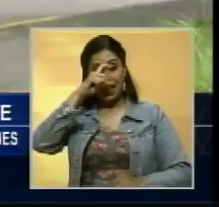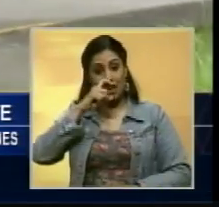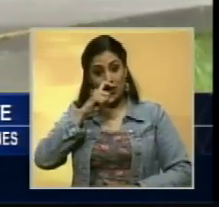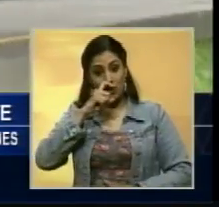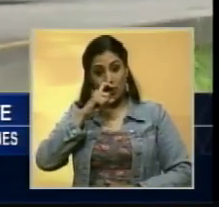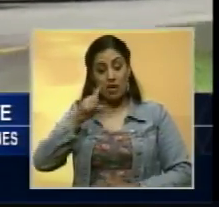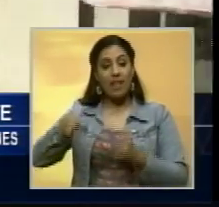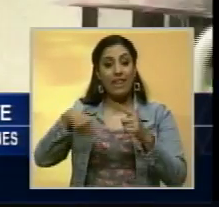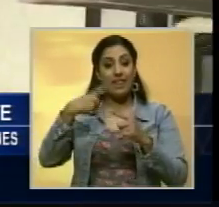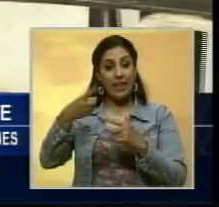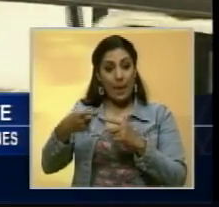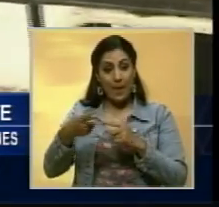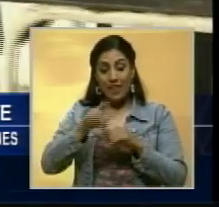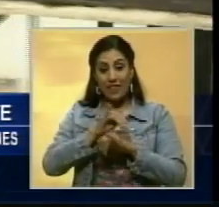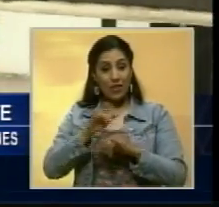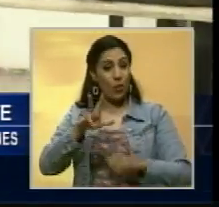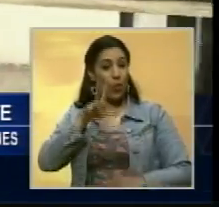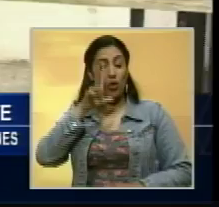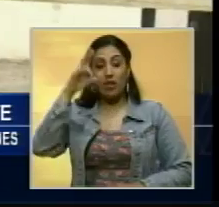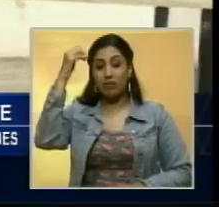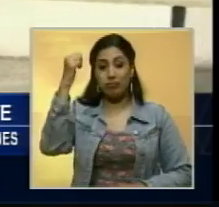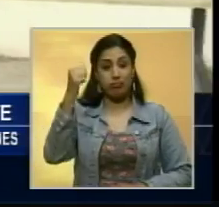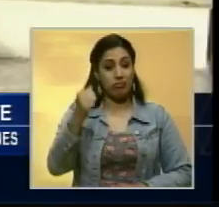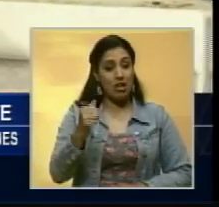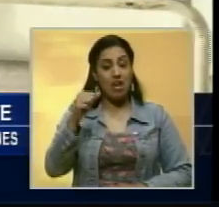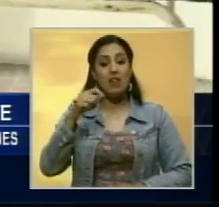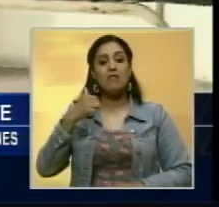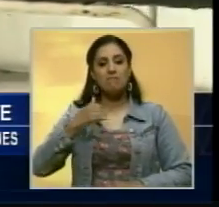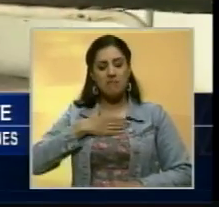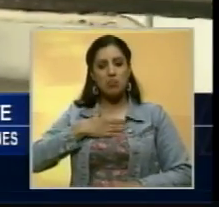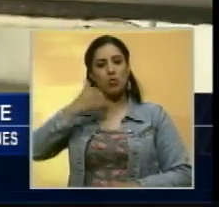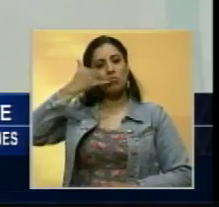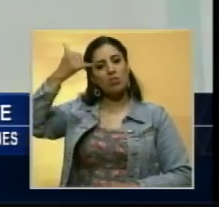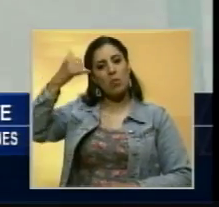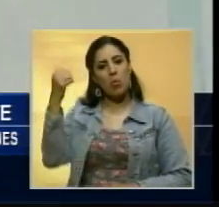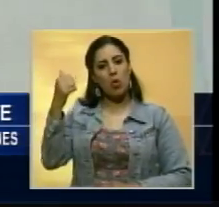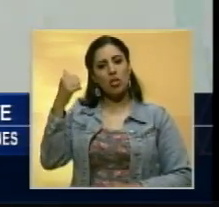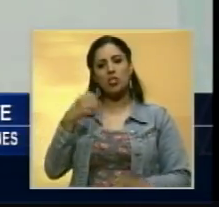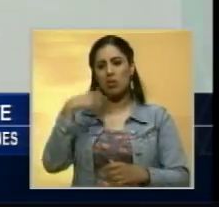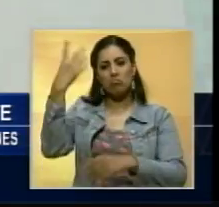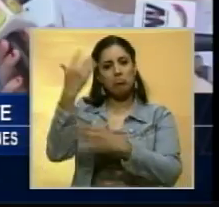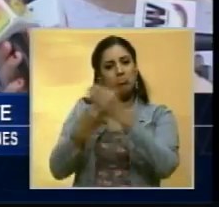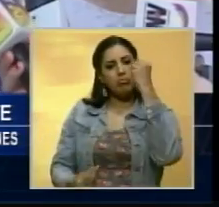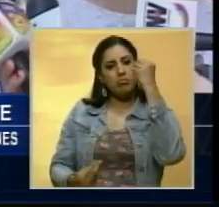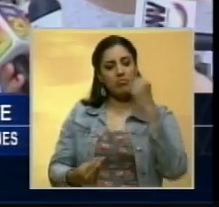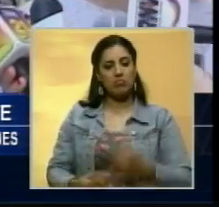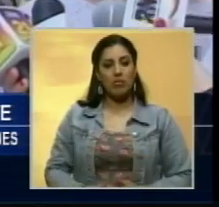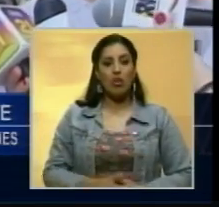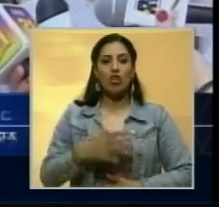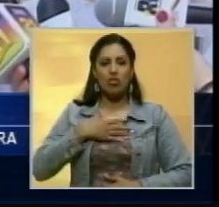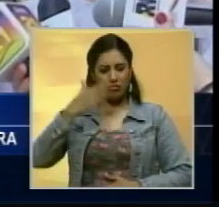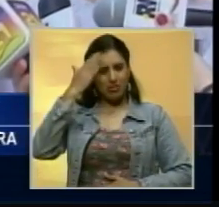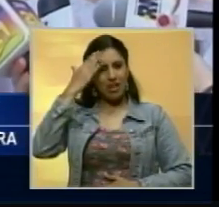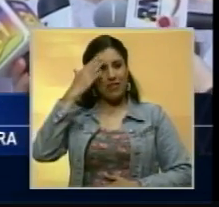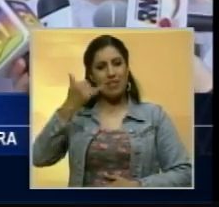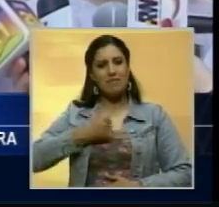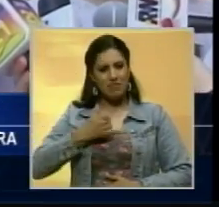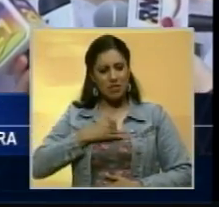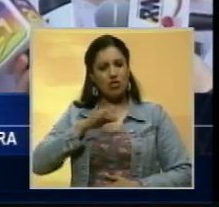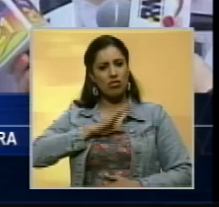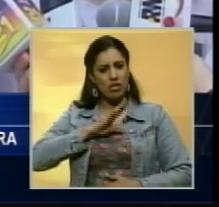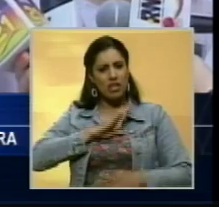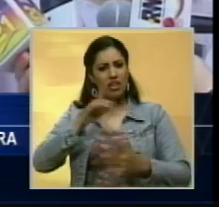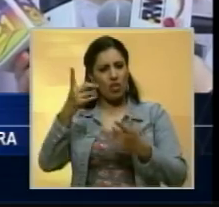años, luego de cometer el abominable hecho, él mismo llamó a la policía y se dio a la fuga. Tenemos conocimiento, que el mismo se